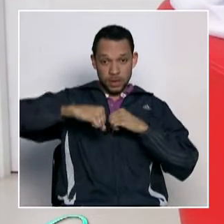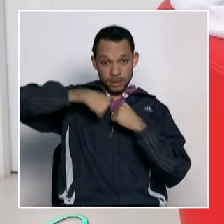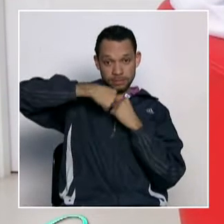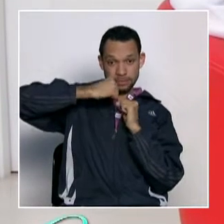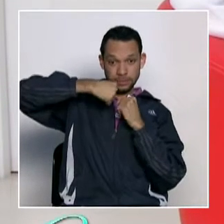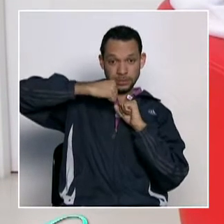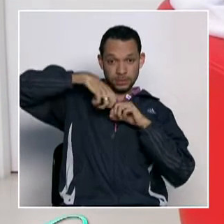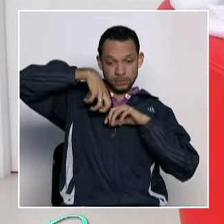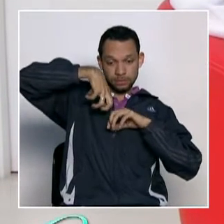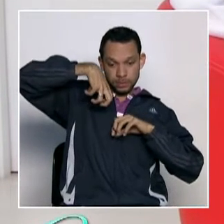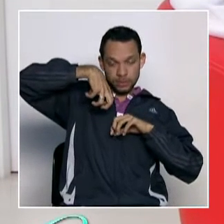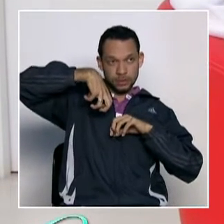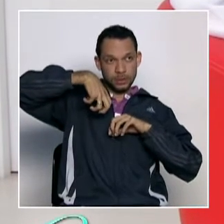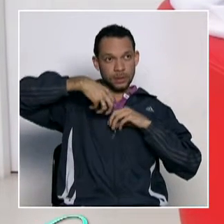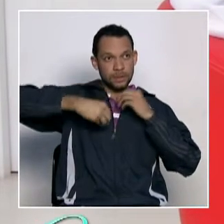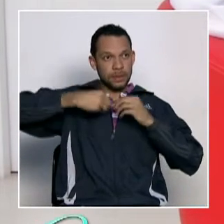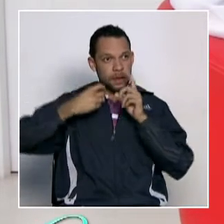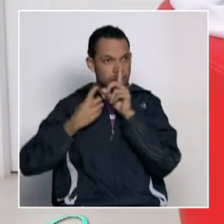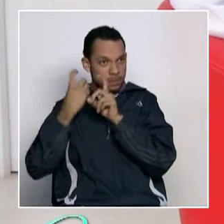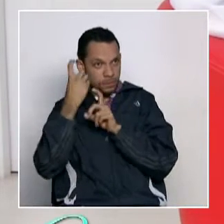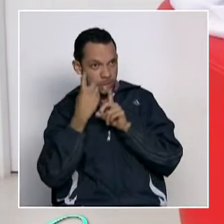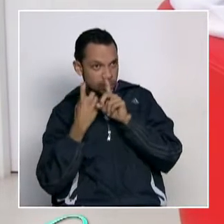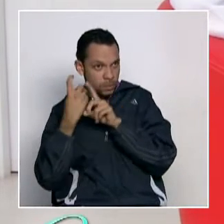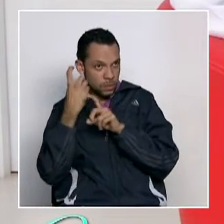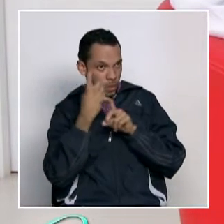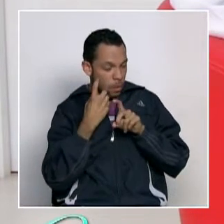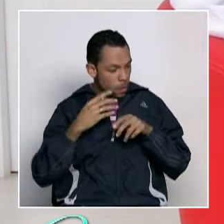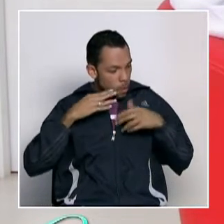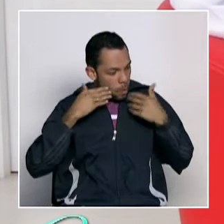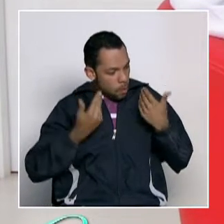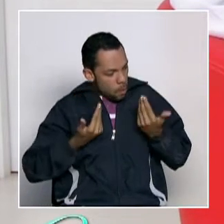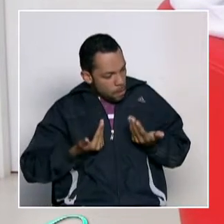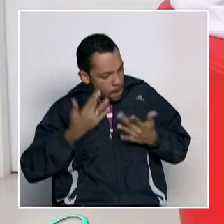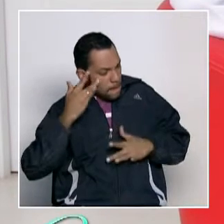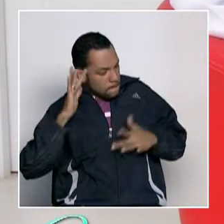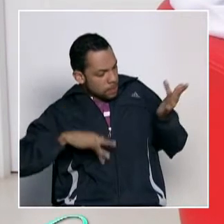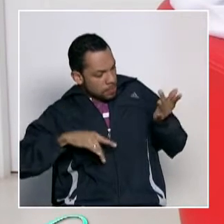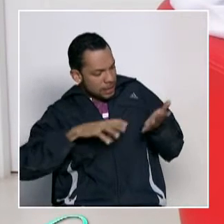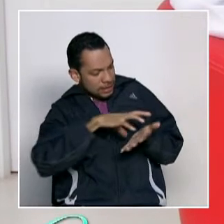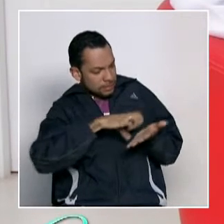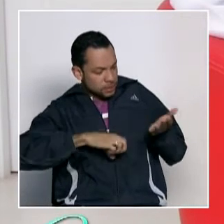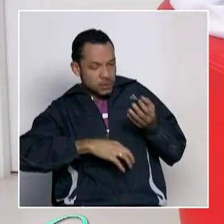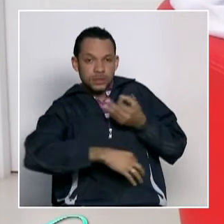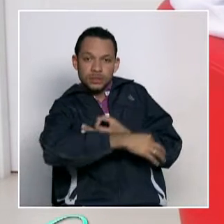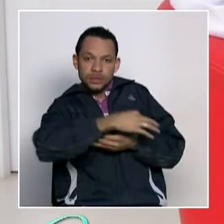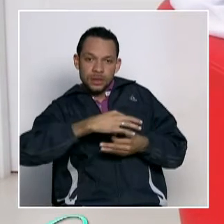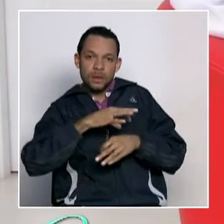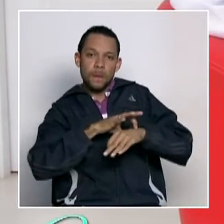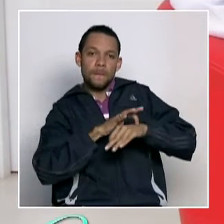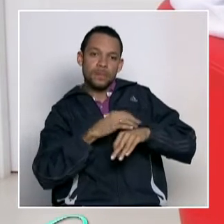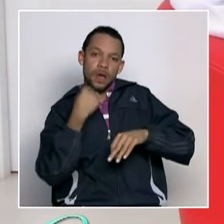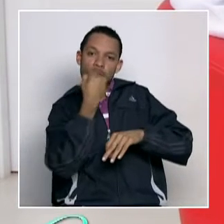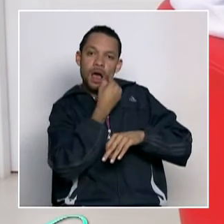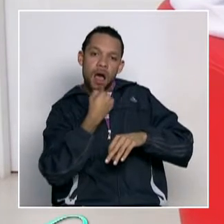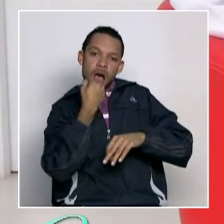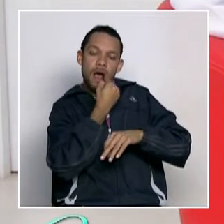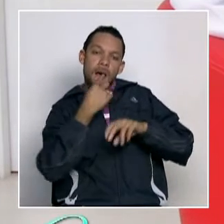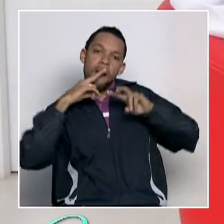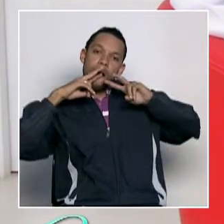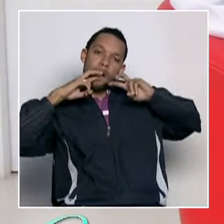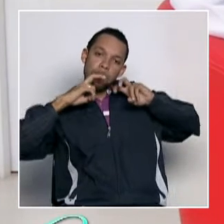médico y su propio paciente pensaron en ese proceso odontológico y encontraron que allí estaba realmente el